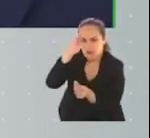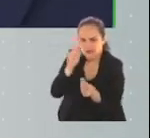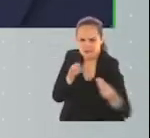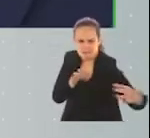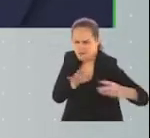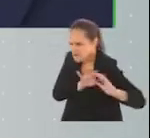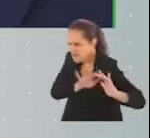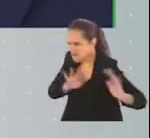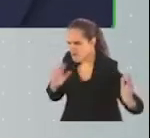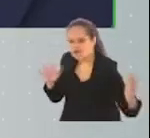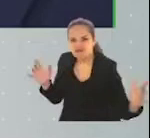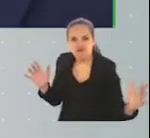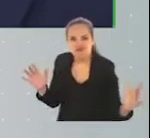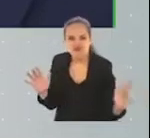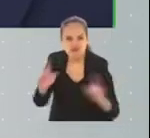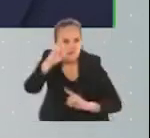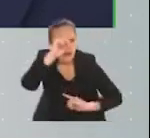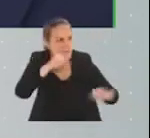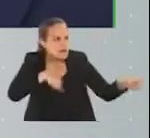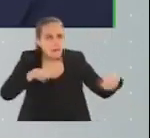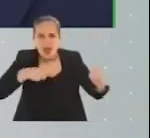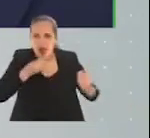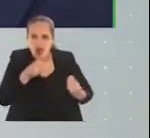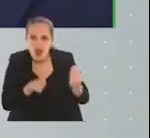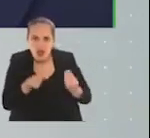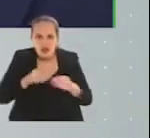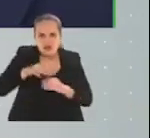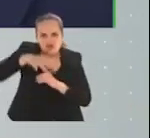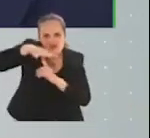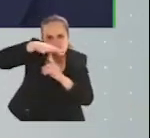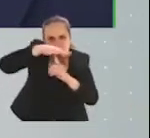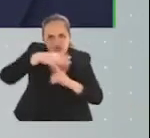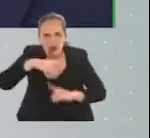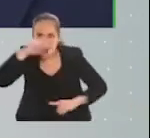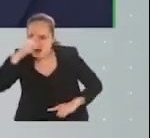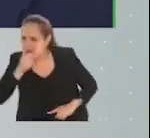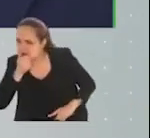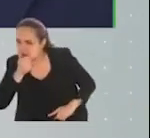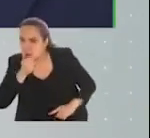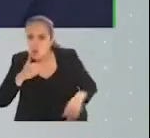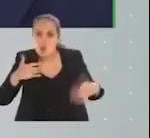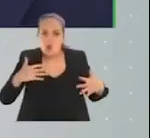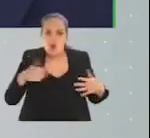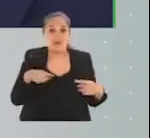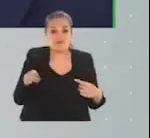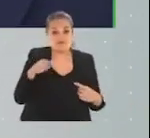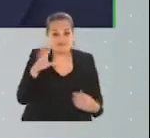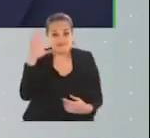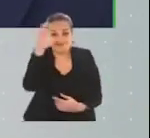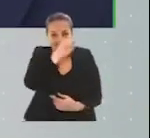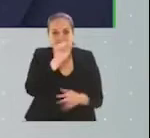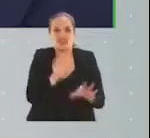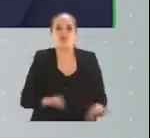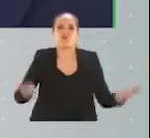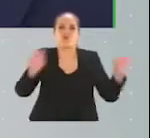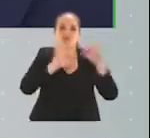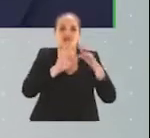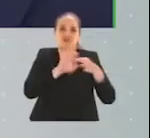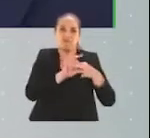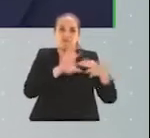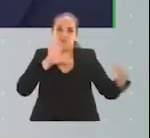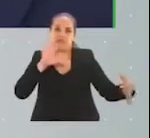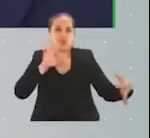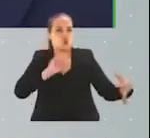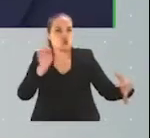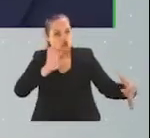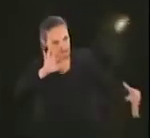nacional creo que es un trabajo donde se demuestra que la articulación de las ramas del